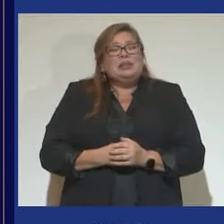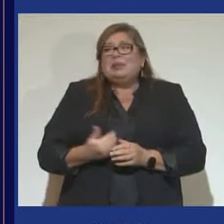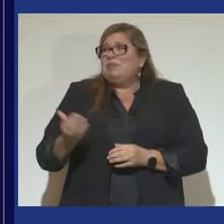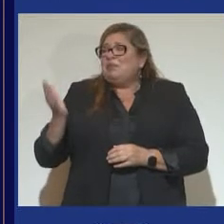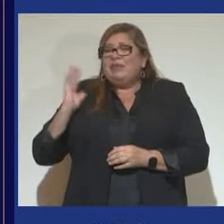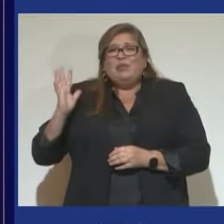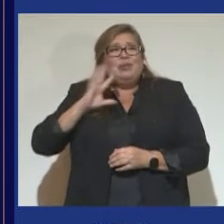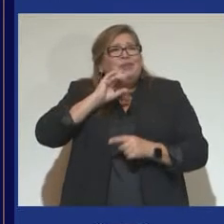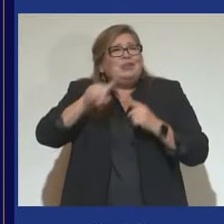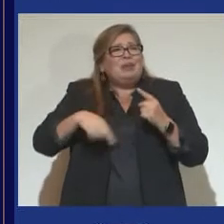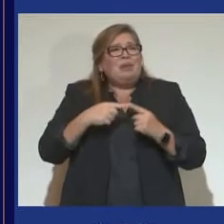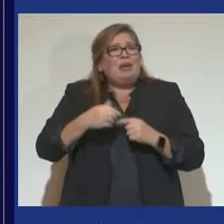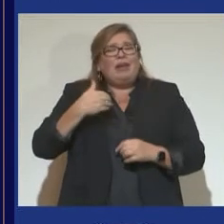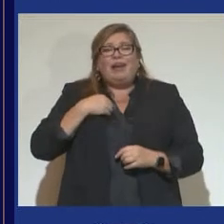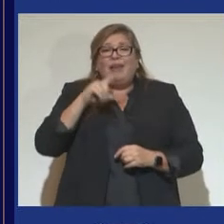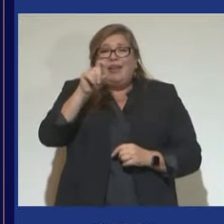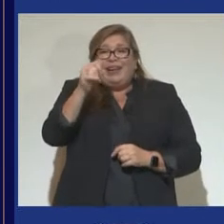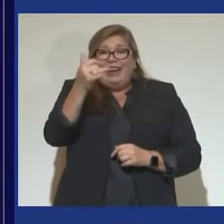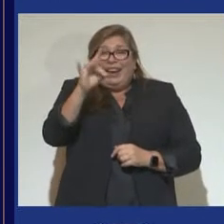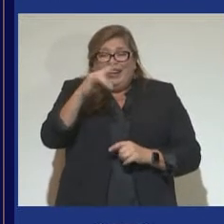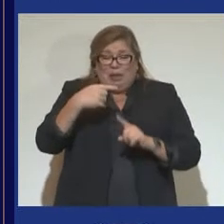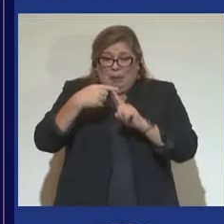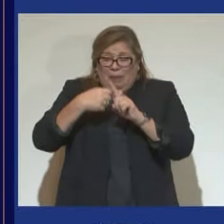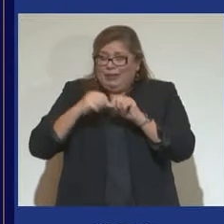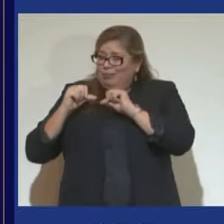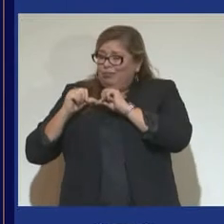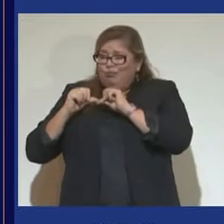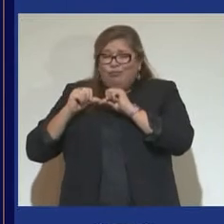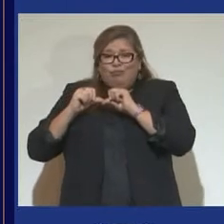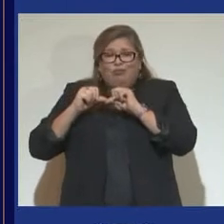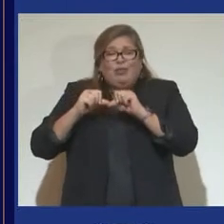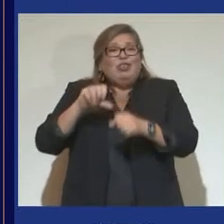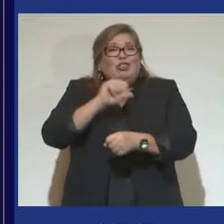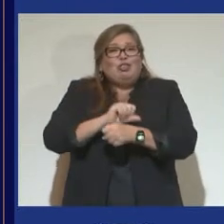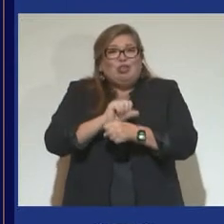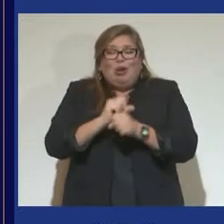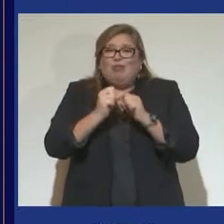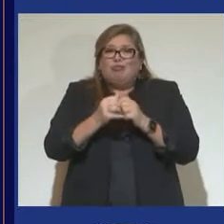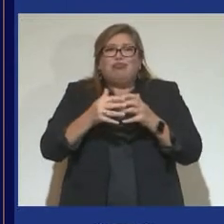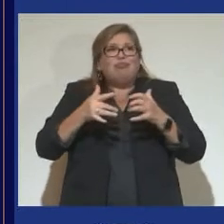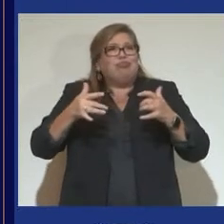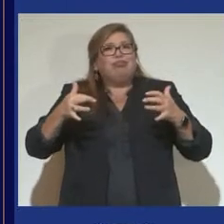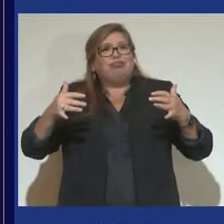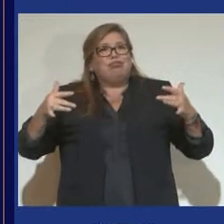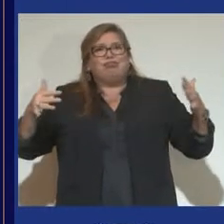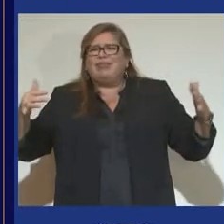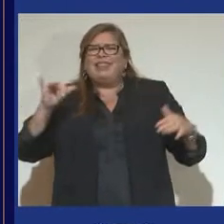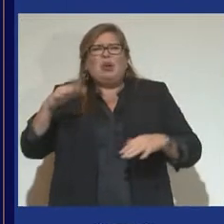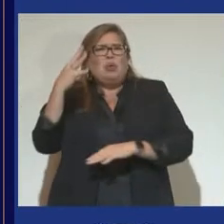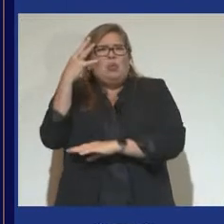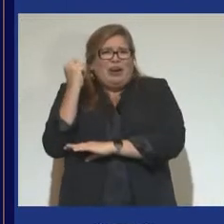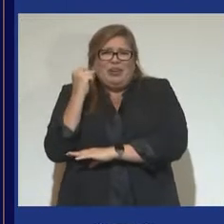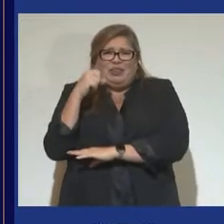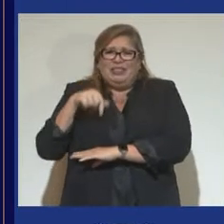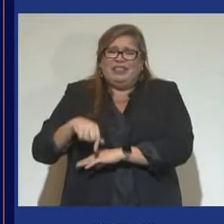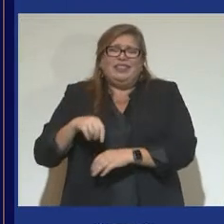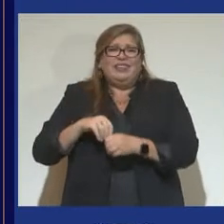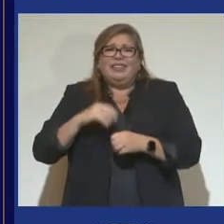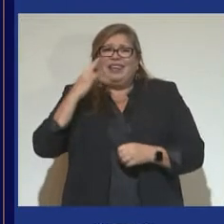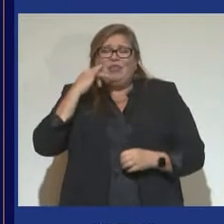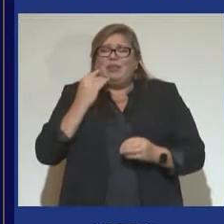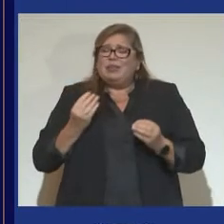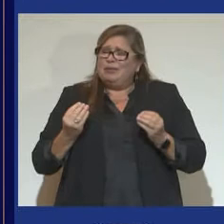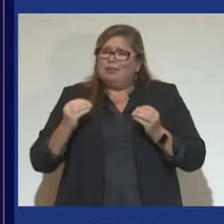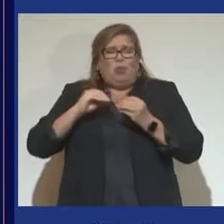117 o ciento 18 meses de crecimiento de empleos consecutivos del estado sin importar en la realidad